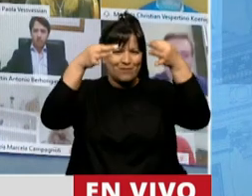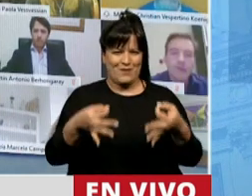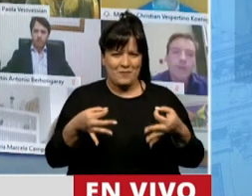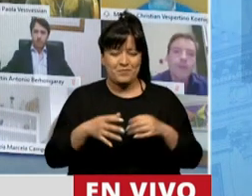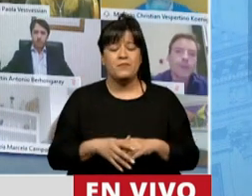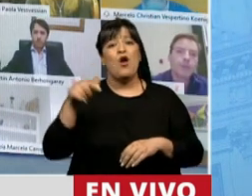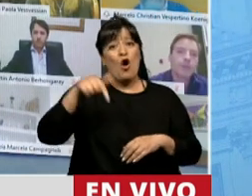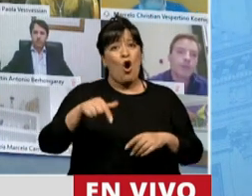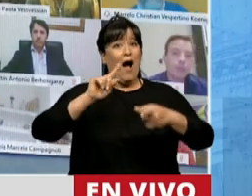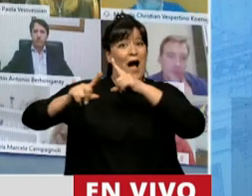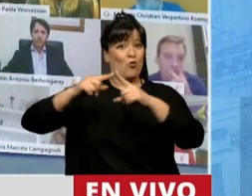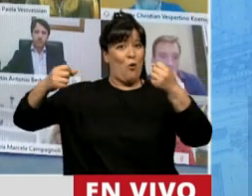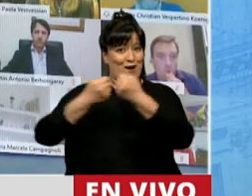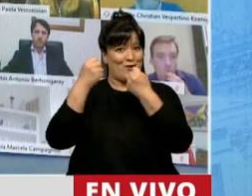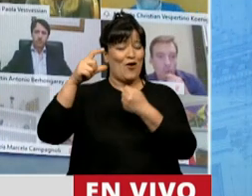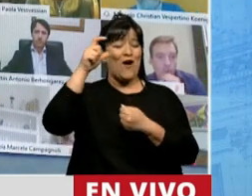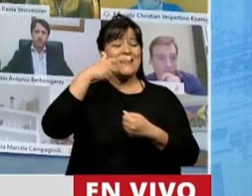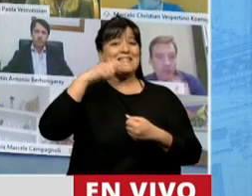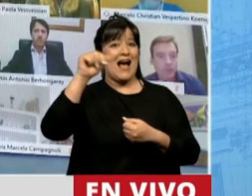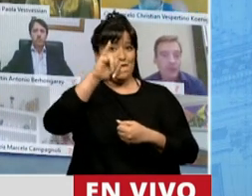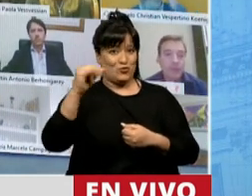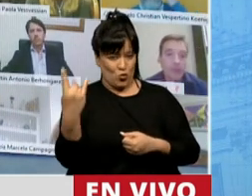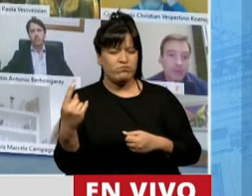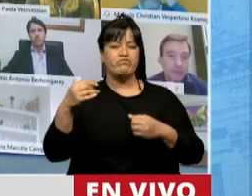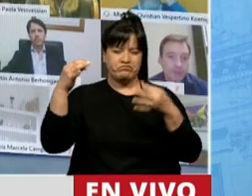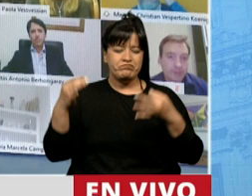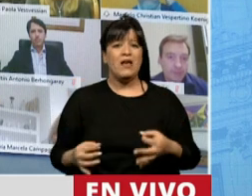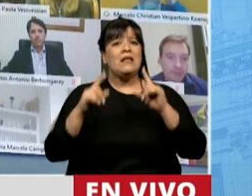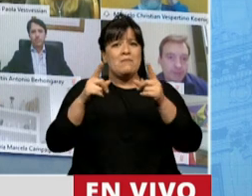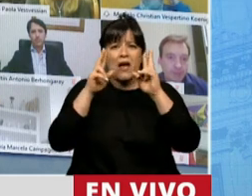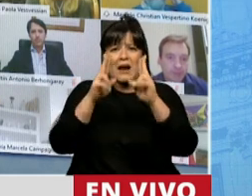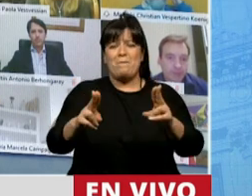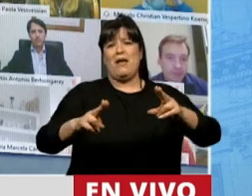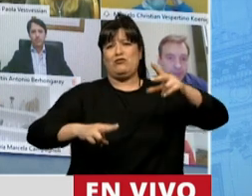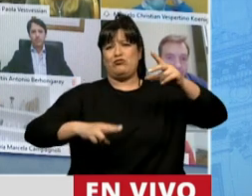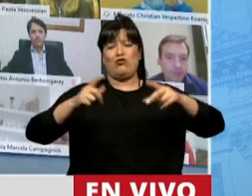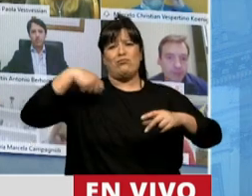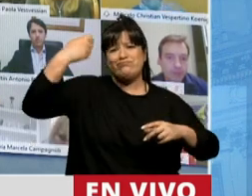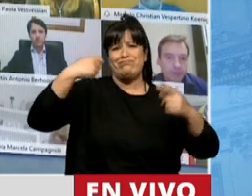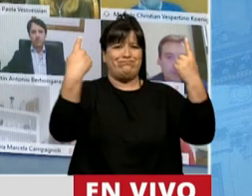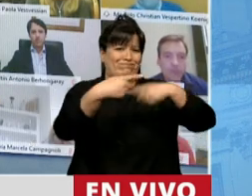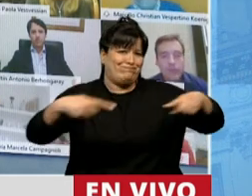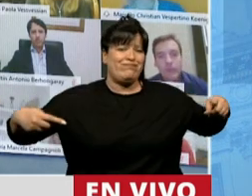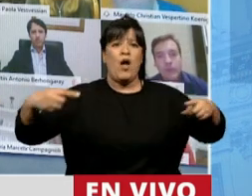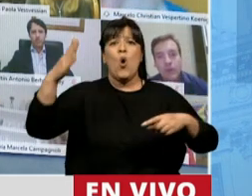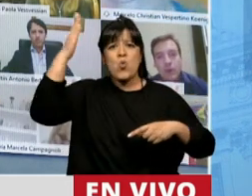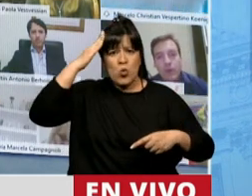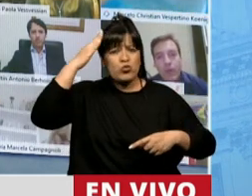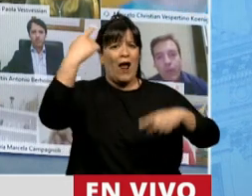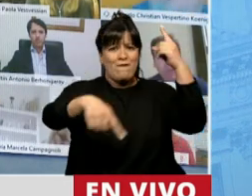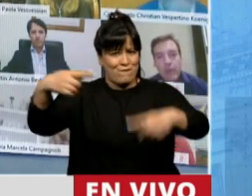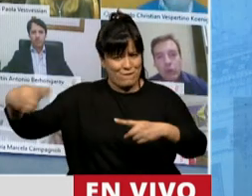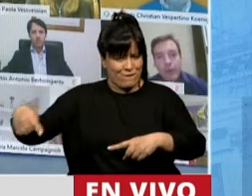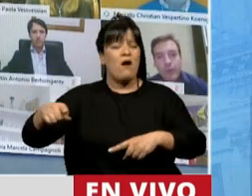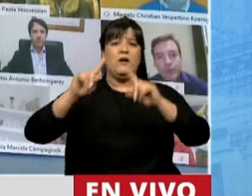ratificando este acuerdo insistir en que el cuidado del ambiente y el respeto de la biodiversidad y la biodiversidad cultural sigue siendo una deuda pendiente en